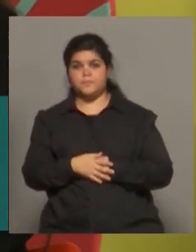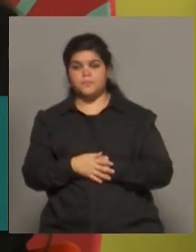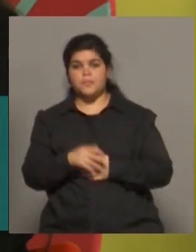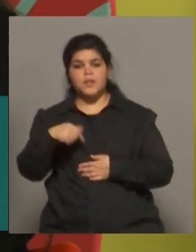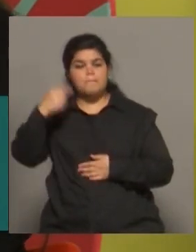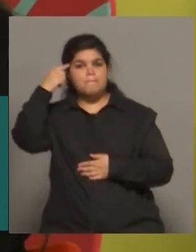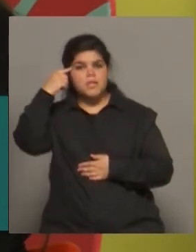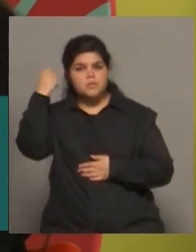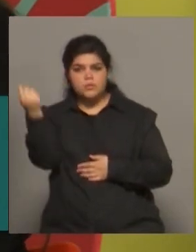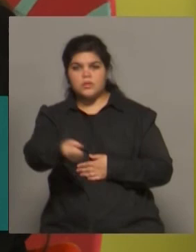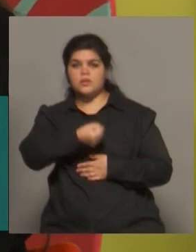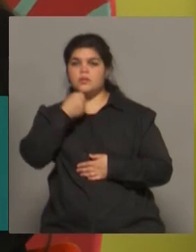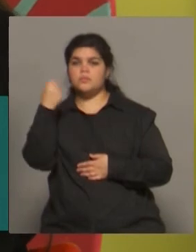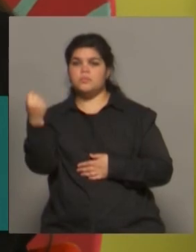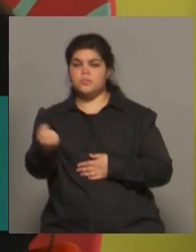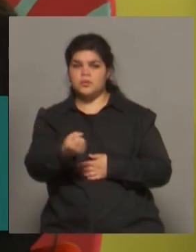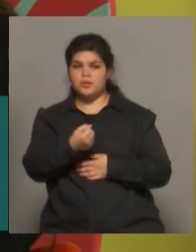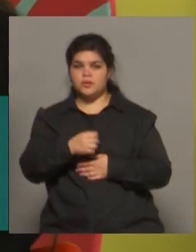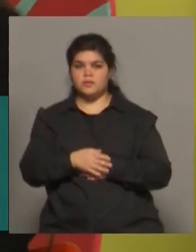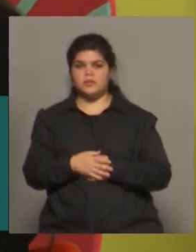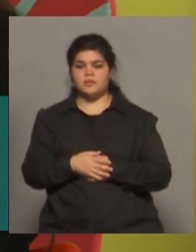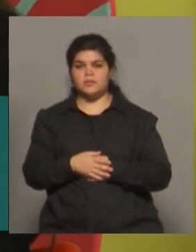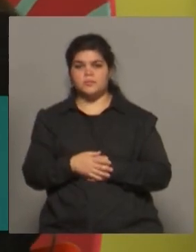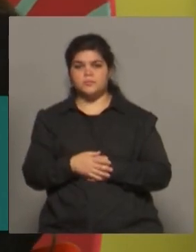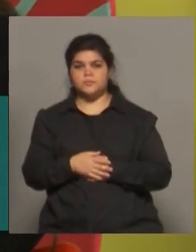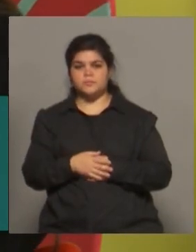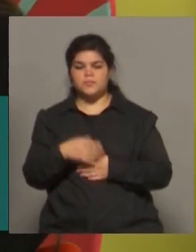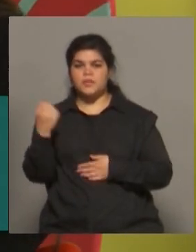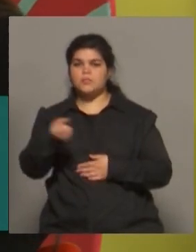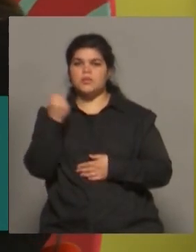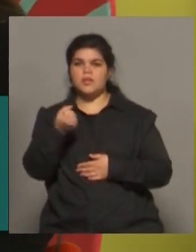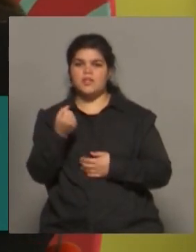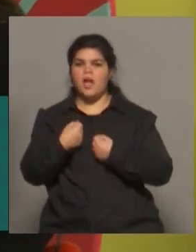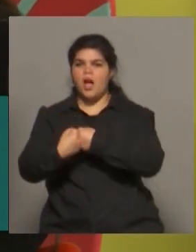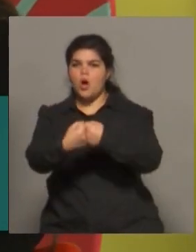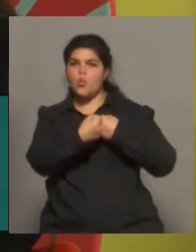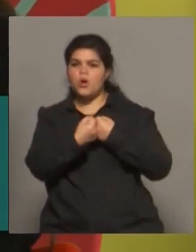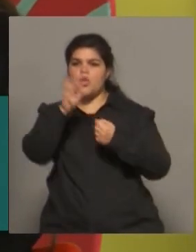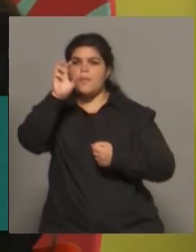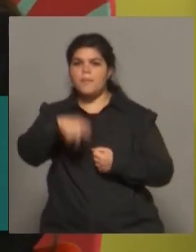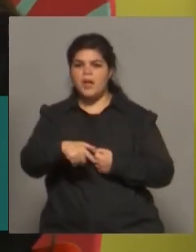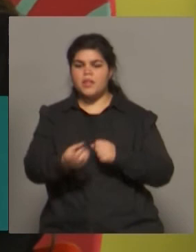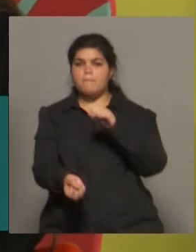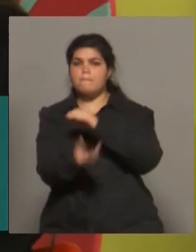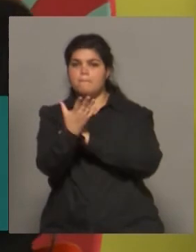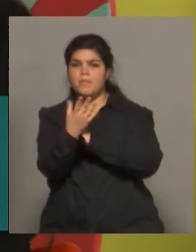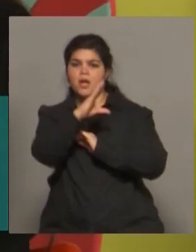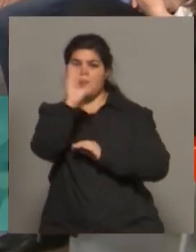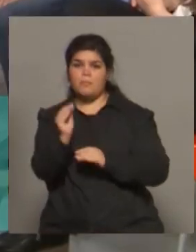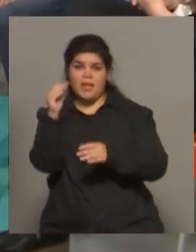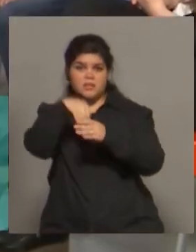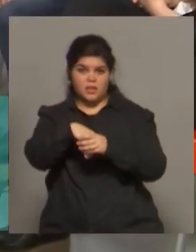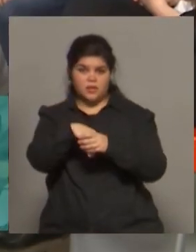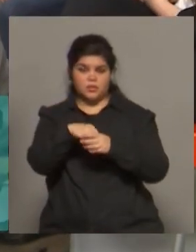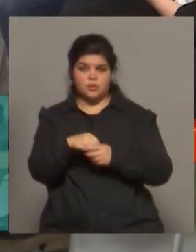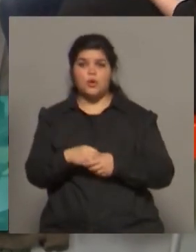creo que es importante poder consolidar más las políticas de los Estados miembros del Mercosur. ¿Por qué?